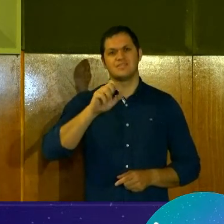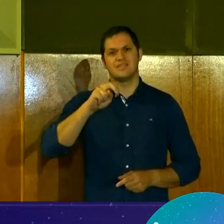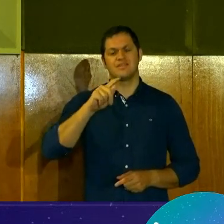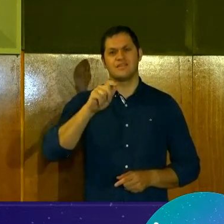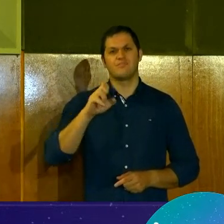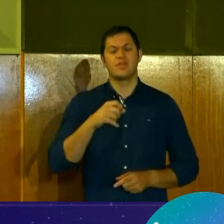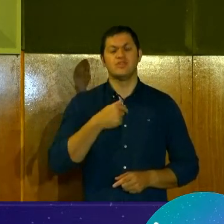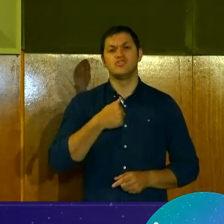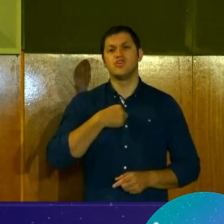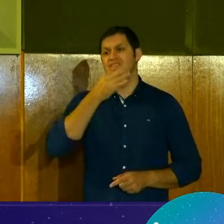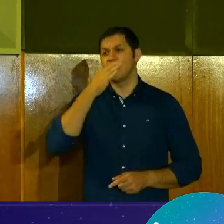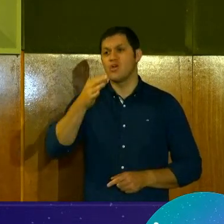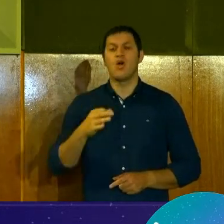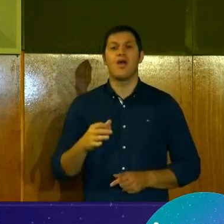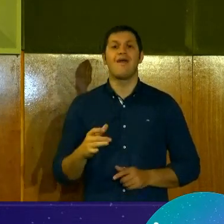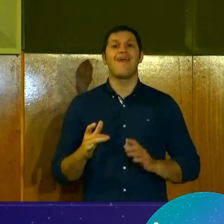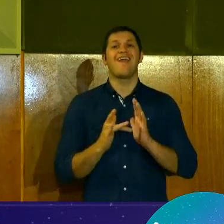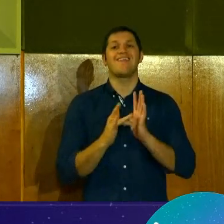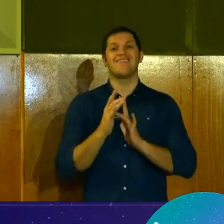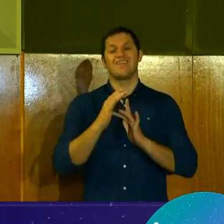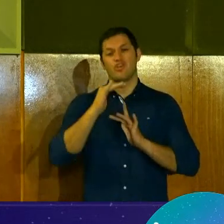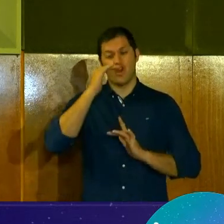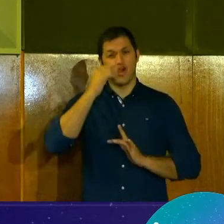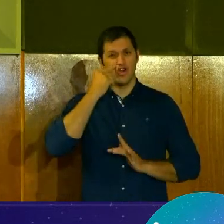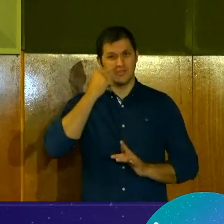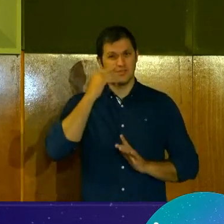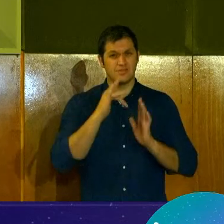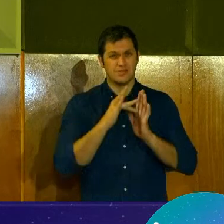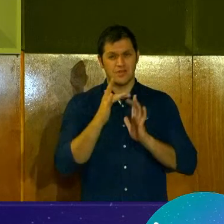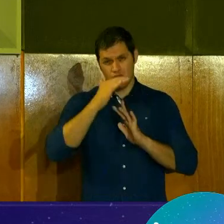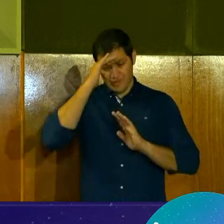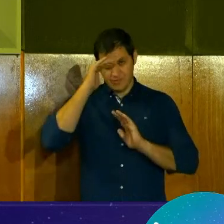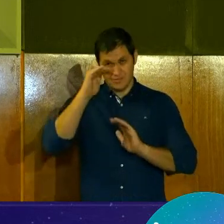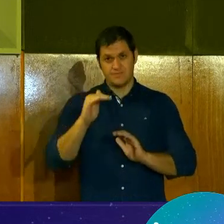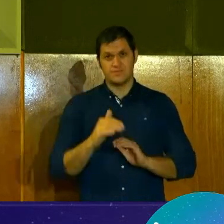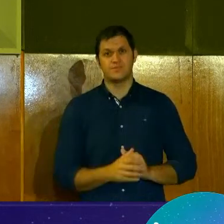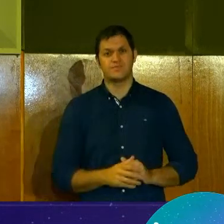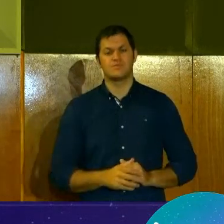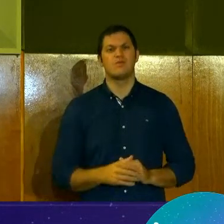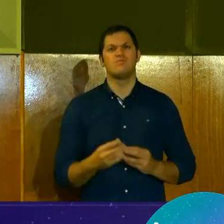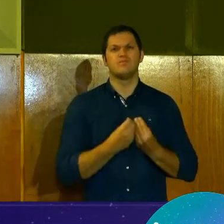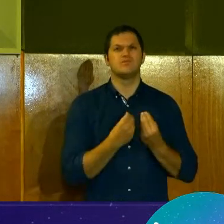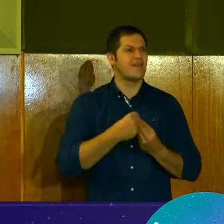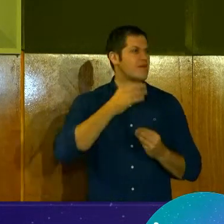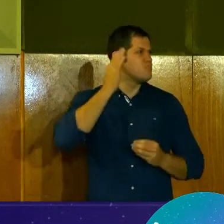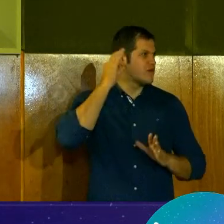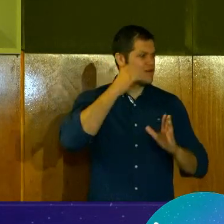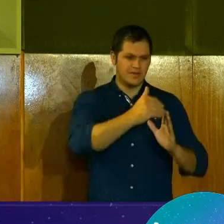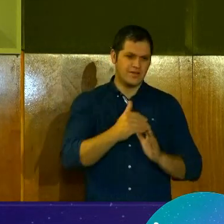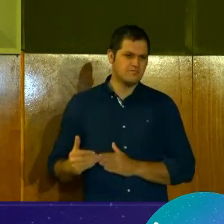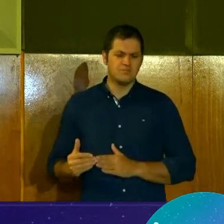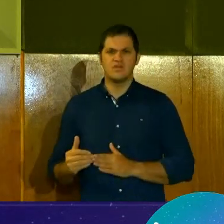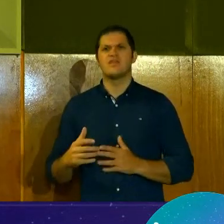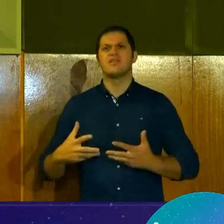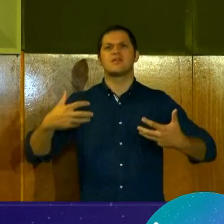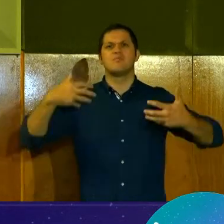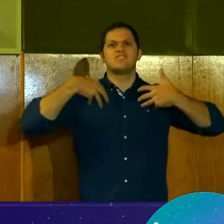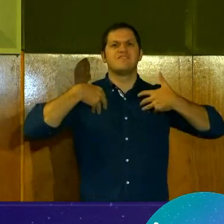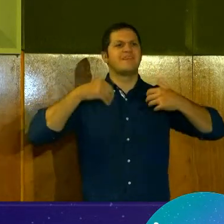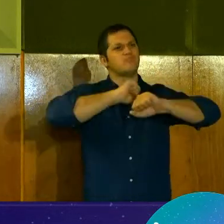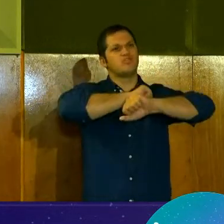moviendo en el protestantismo de este tipo como sea así que esa catolicismo el